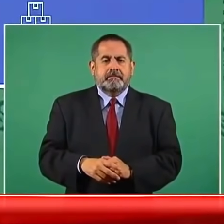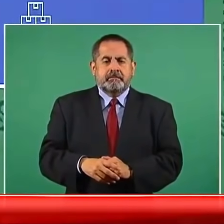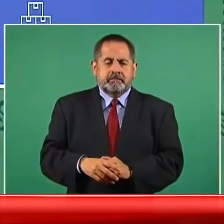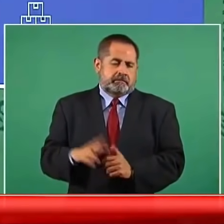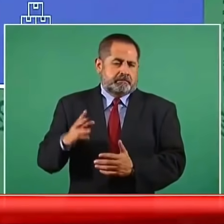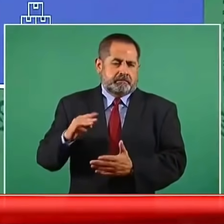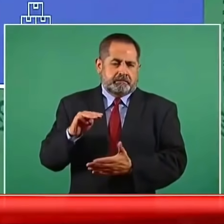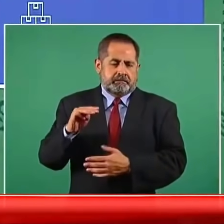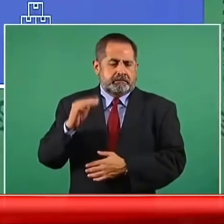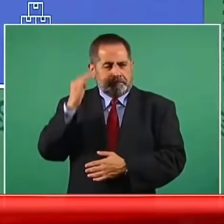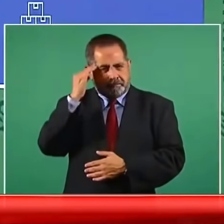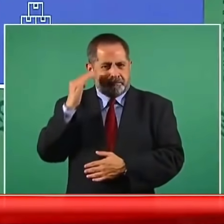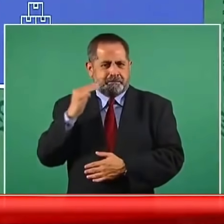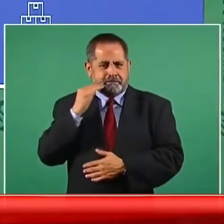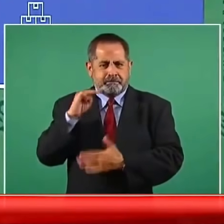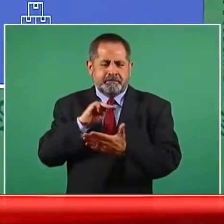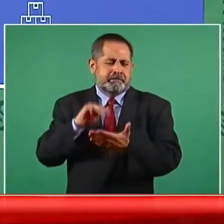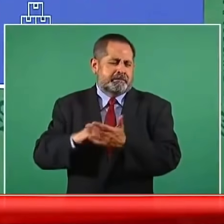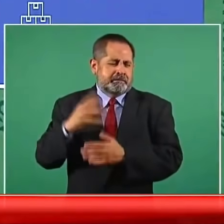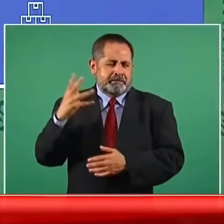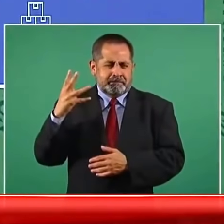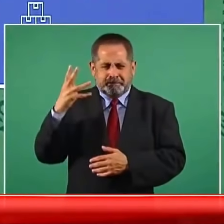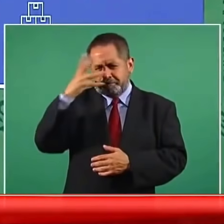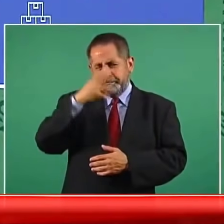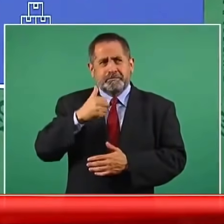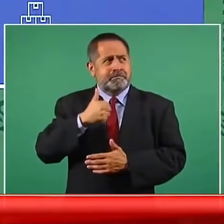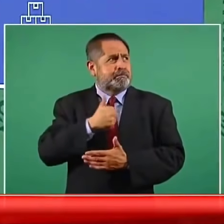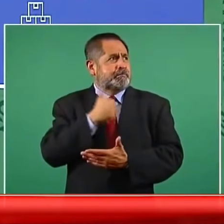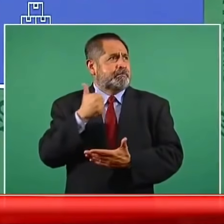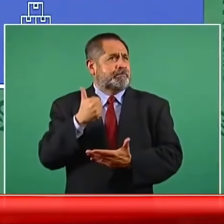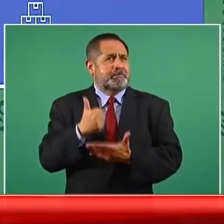Mérida, una ciudad bellísima.